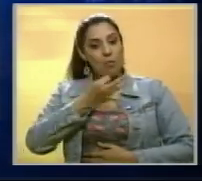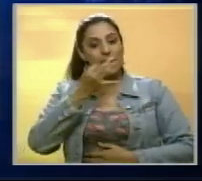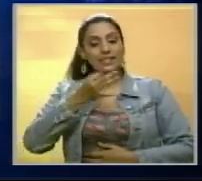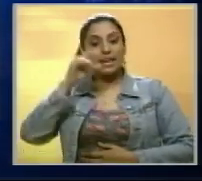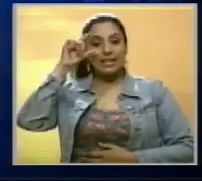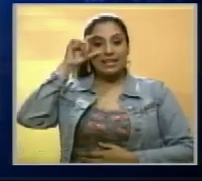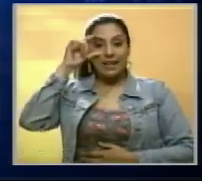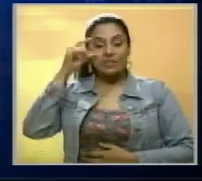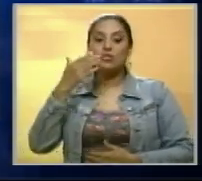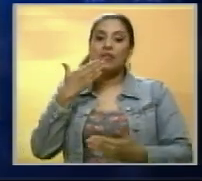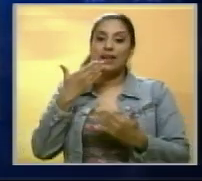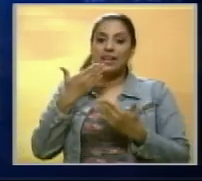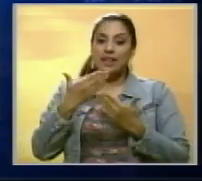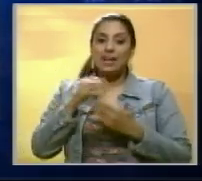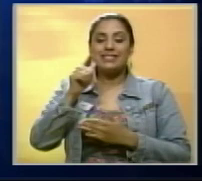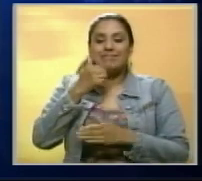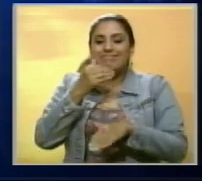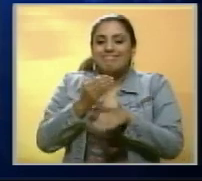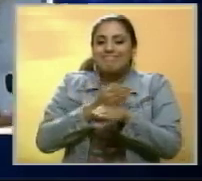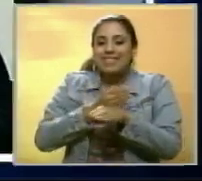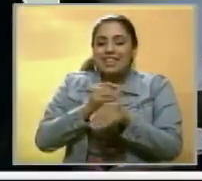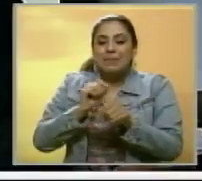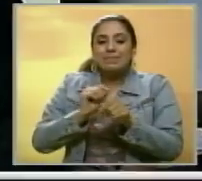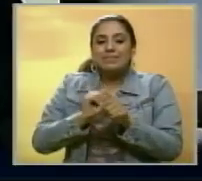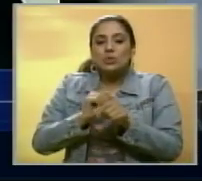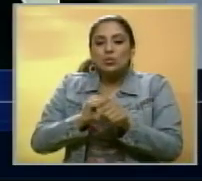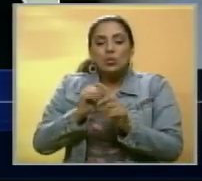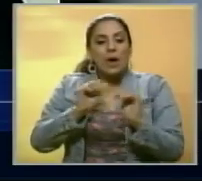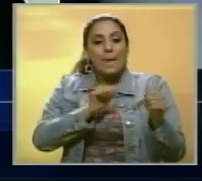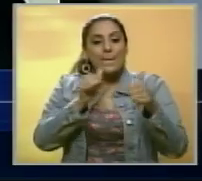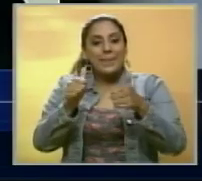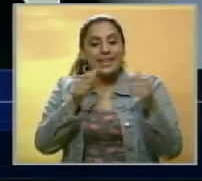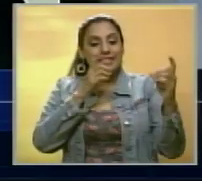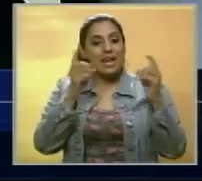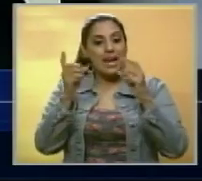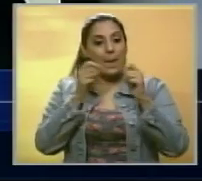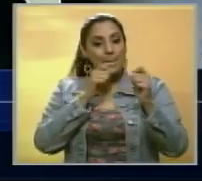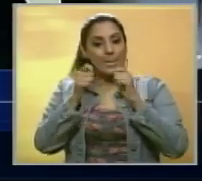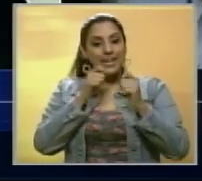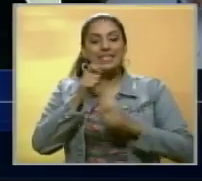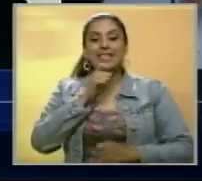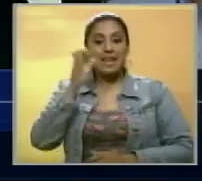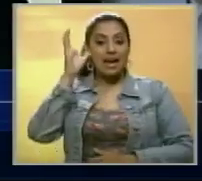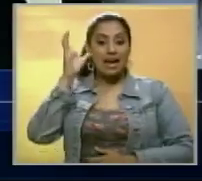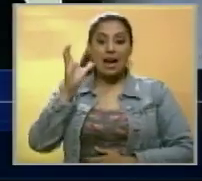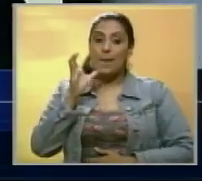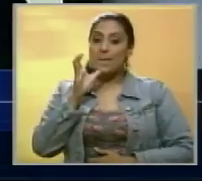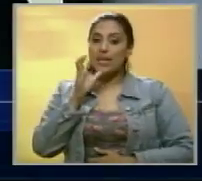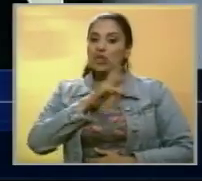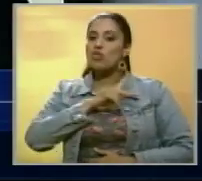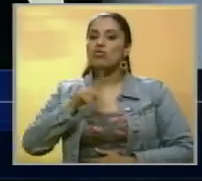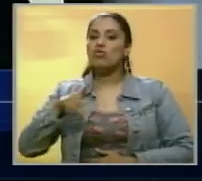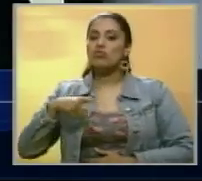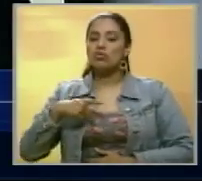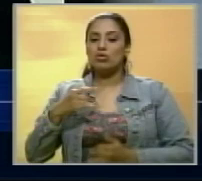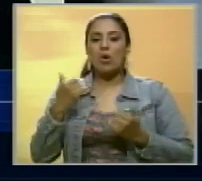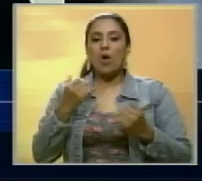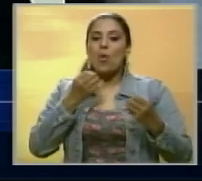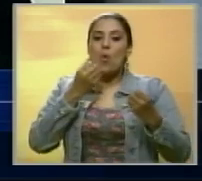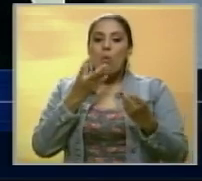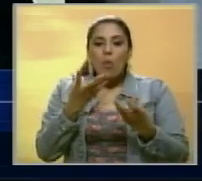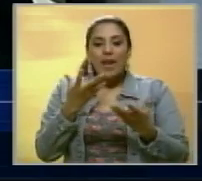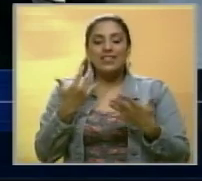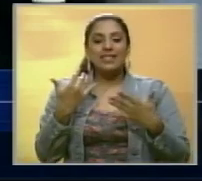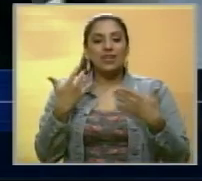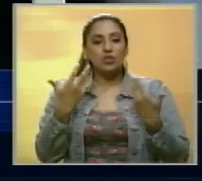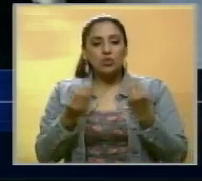Néstor. Efectivamente, hace escasos minutos inició la rueda de prensa del gobernador Enrique Capriles Ranoski, comenzó refiriéndose a los